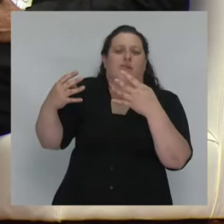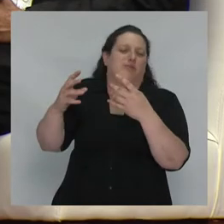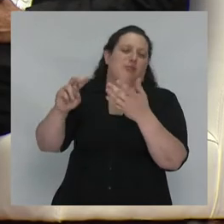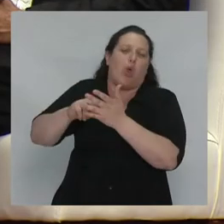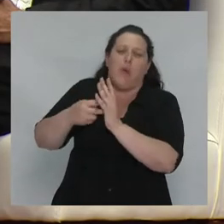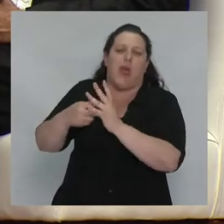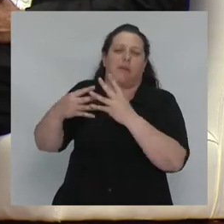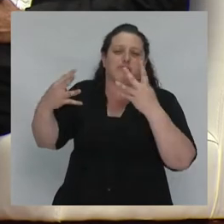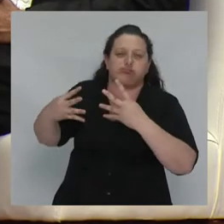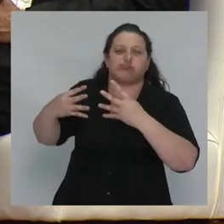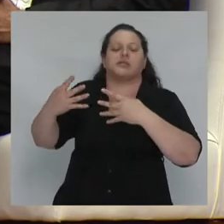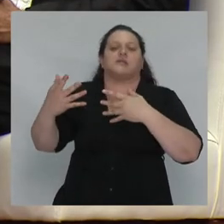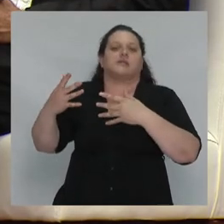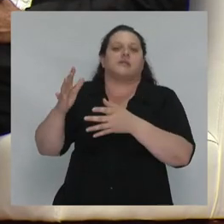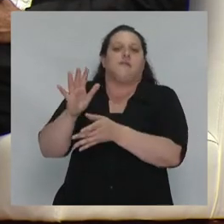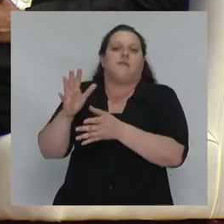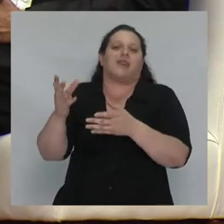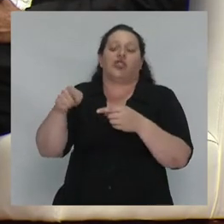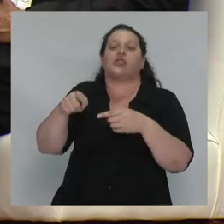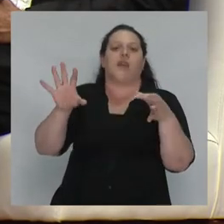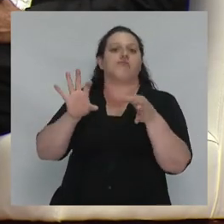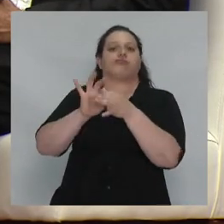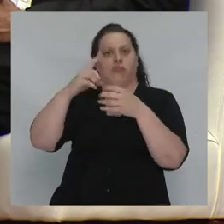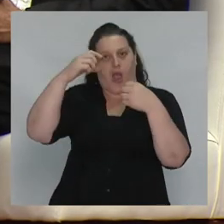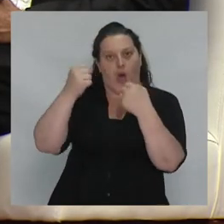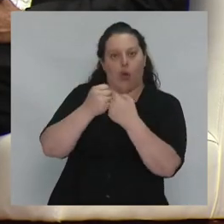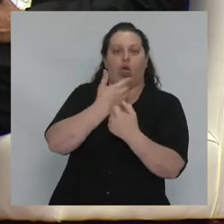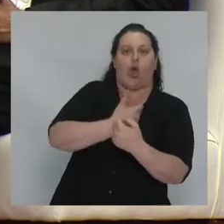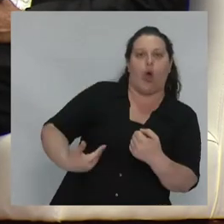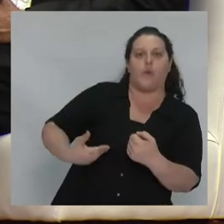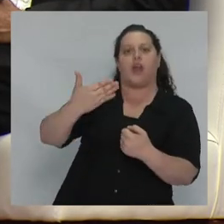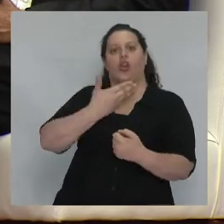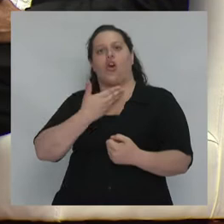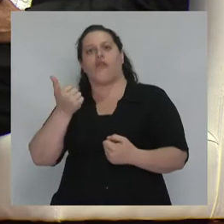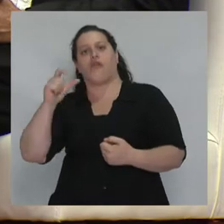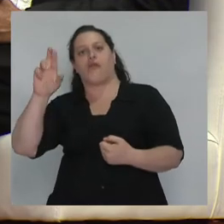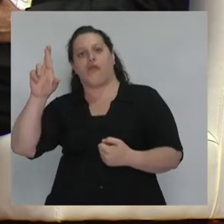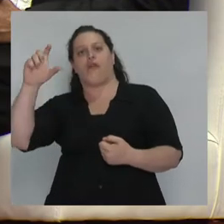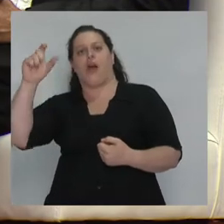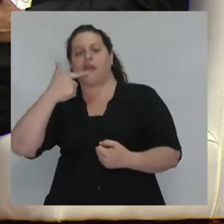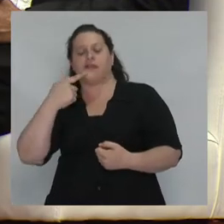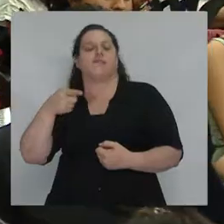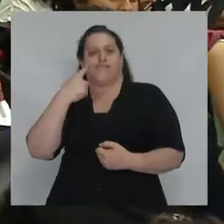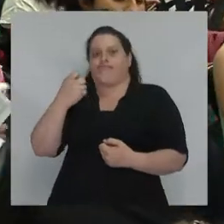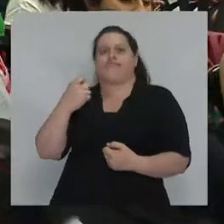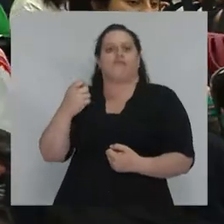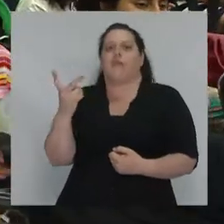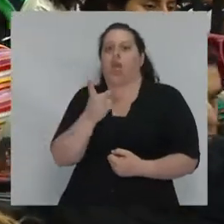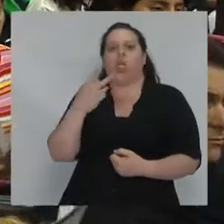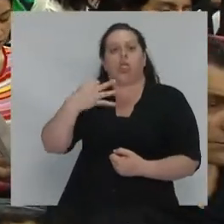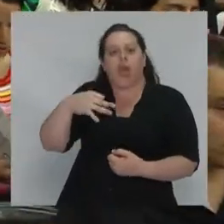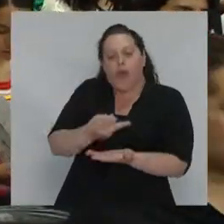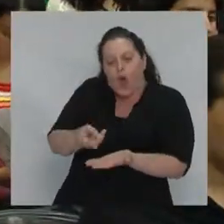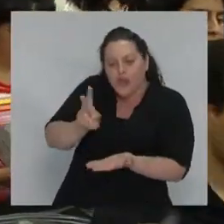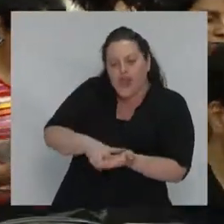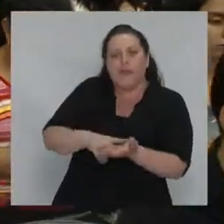Habana entre las FARC y el gobierno que el eje vertebral de la paz en Colombia era volver a repartir las tierras, porque